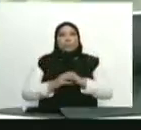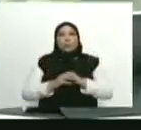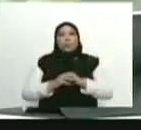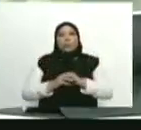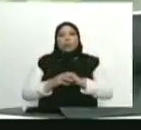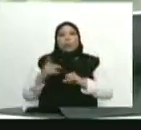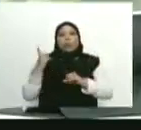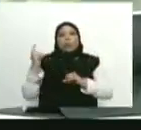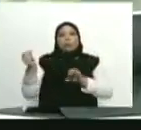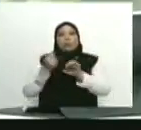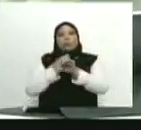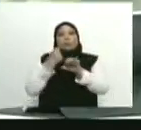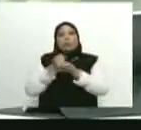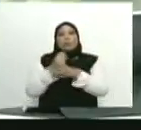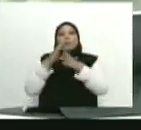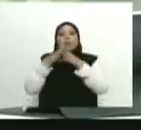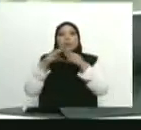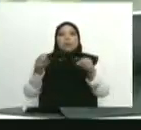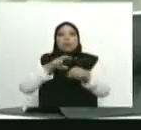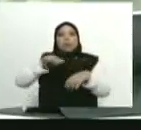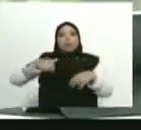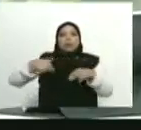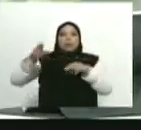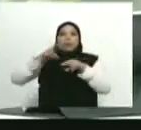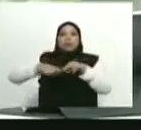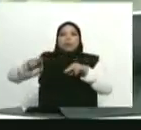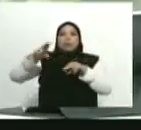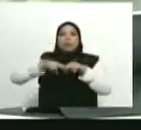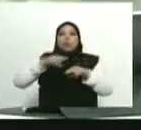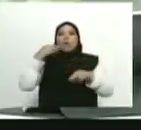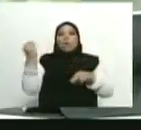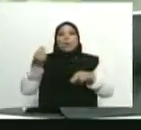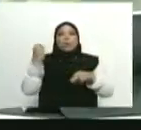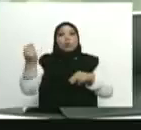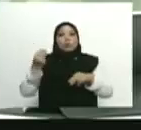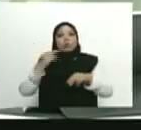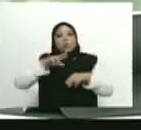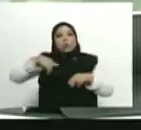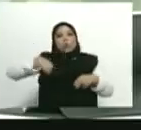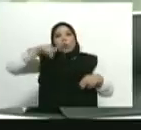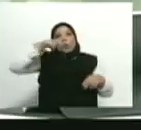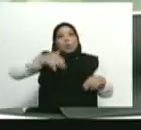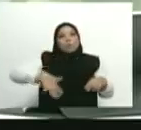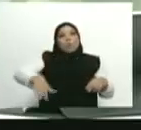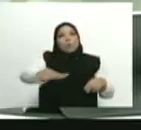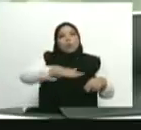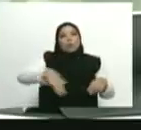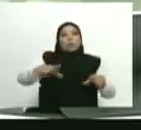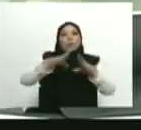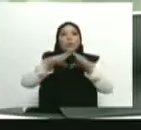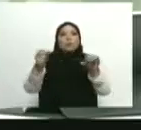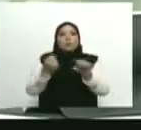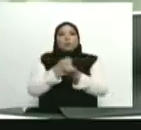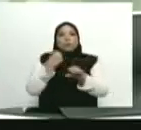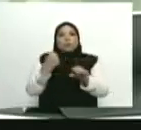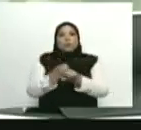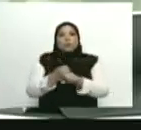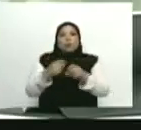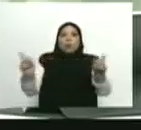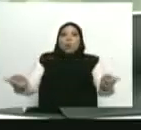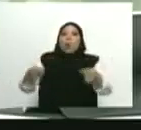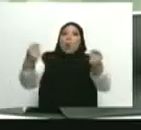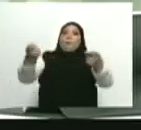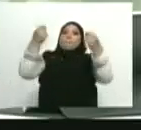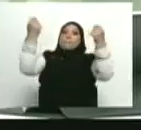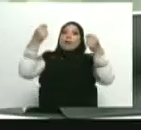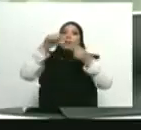Saquemos todas las lecciones para nuestros niños, niñas, nuestra juventud, para nuestro pueblo. Todas las lecciones de la campaña de